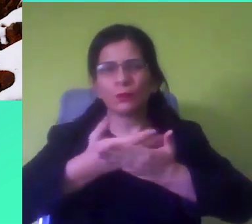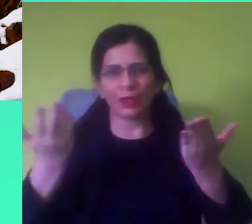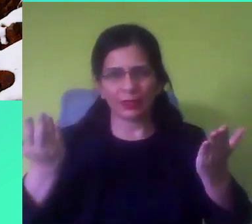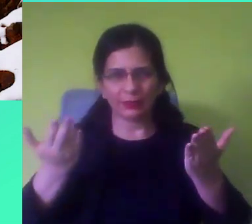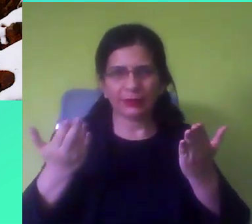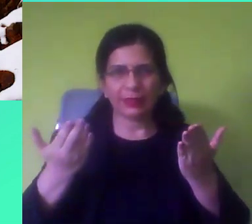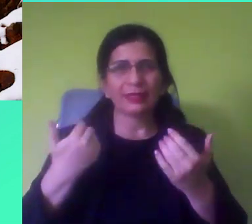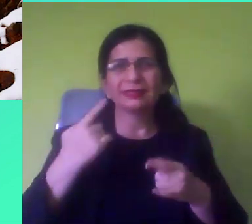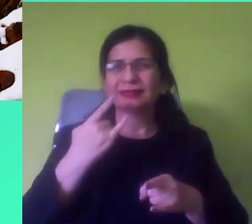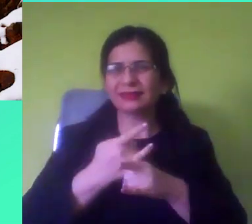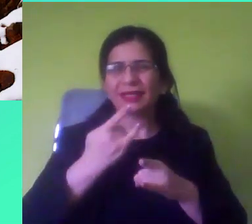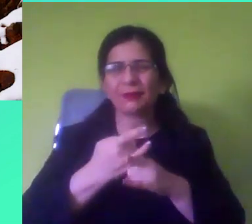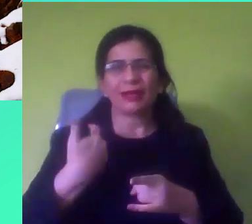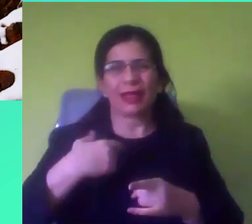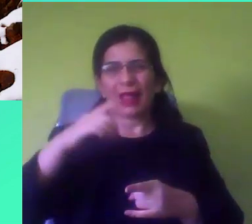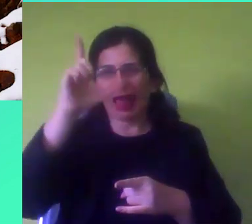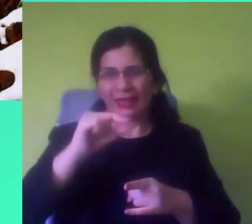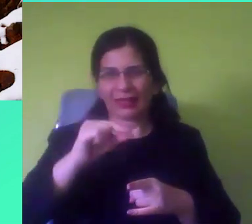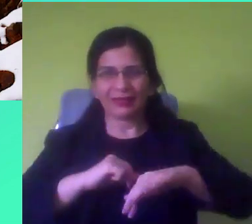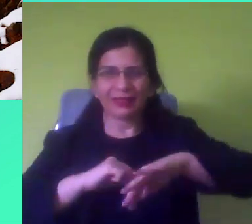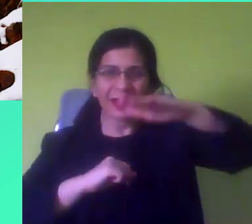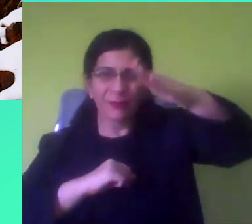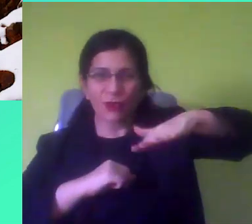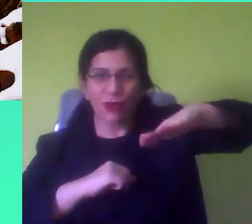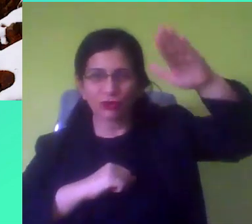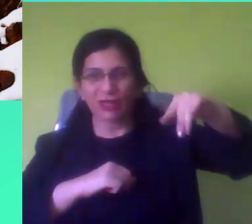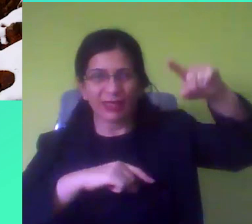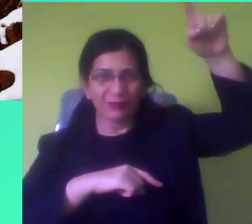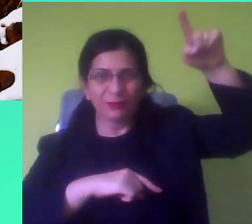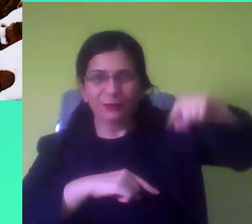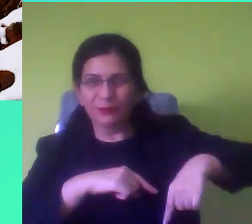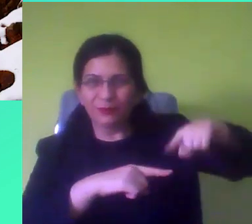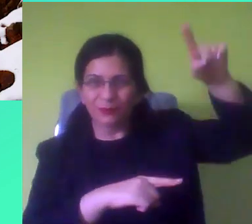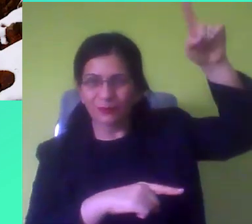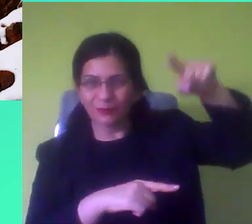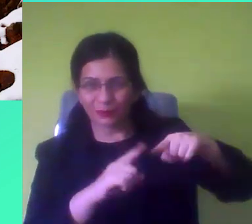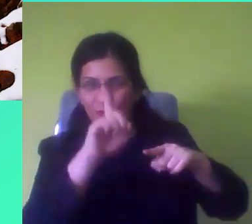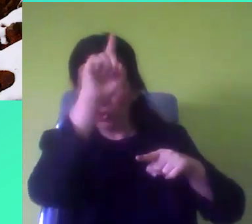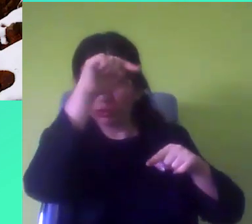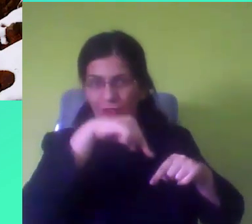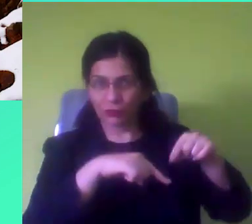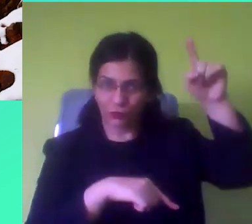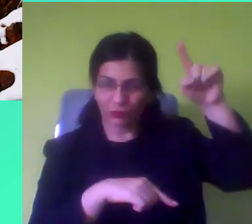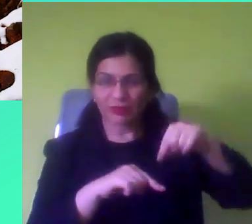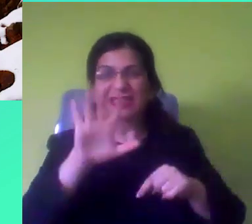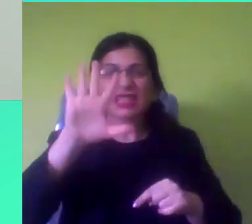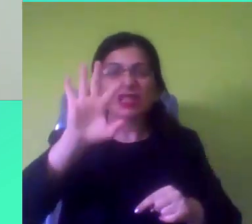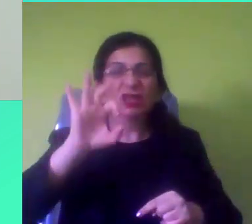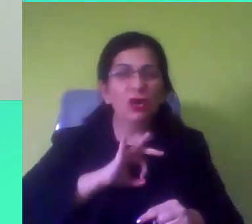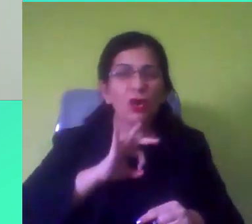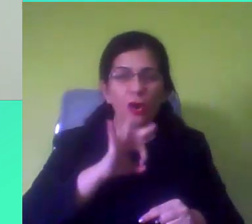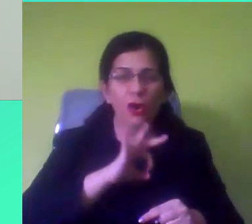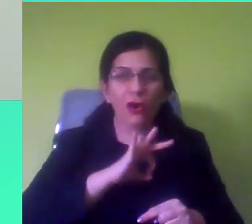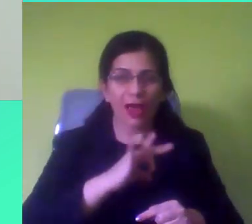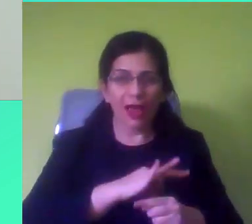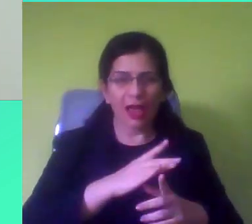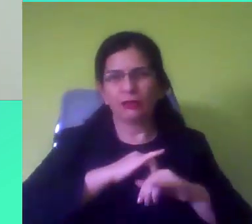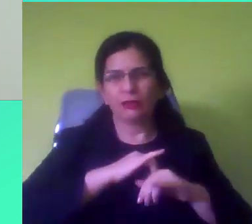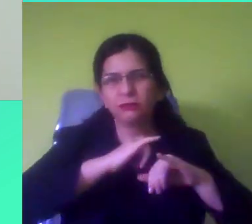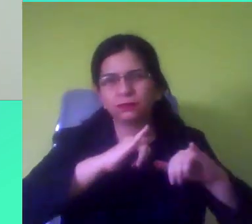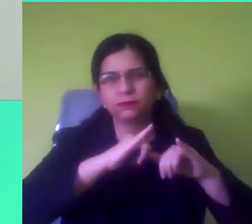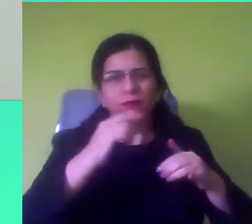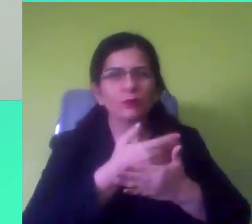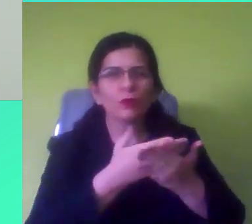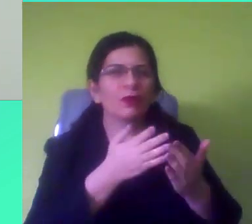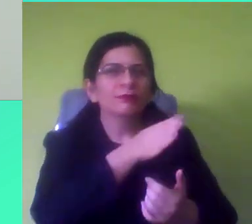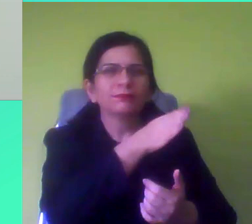largo de toda la cordillera de los Andes durante 5 años, a partir de las cuales pudimos tomar registro